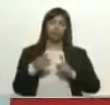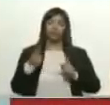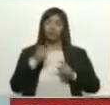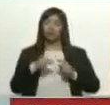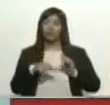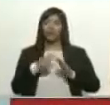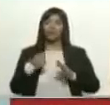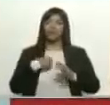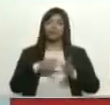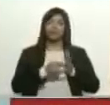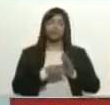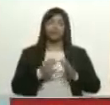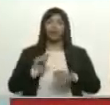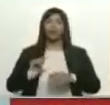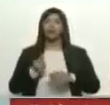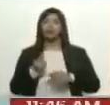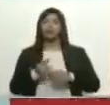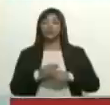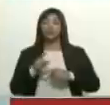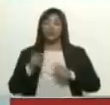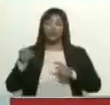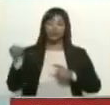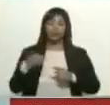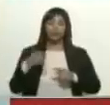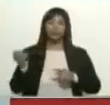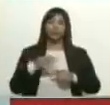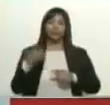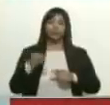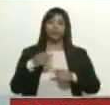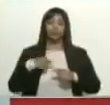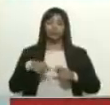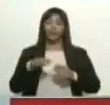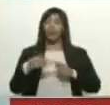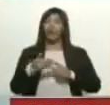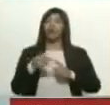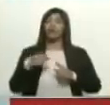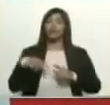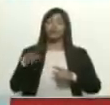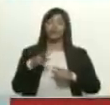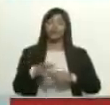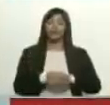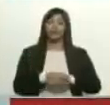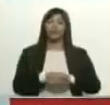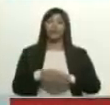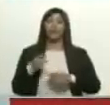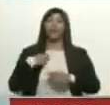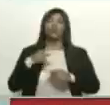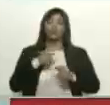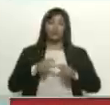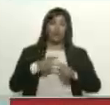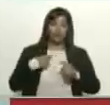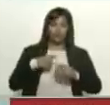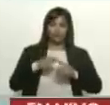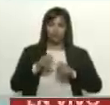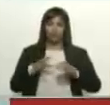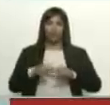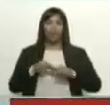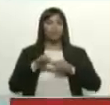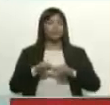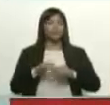significado literalmente bombas atómicas a nuestro pueblo porque han buscado mermar, implosionar, como el